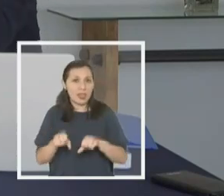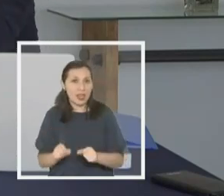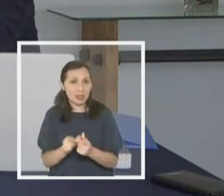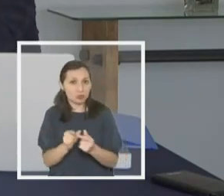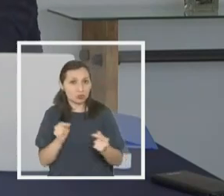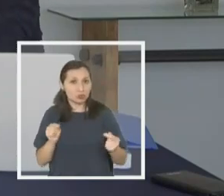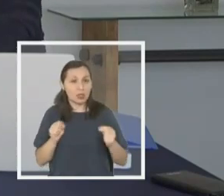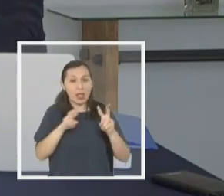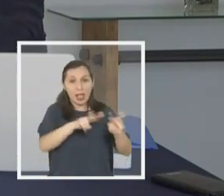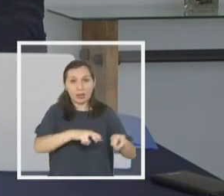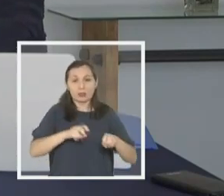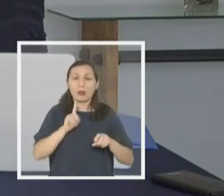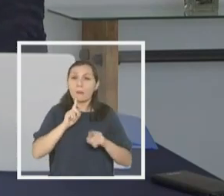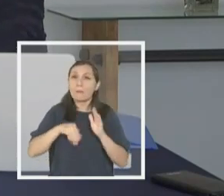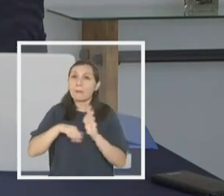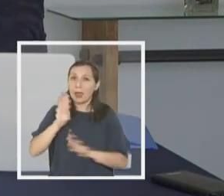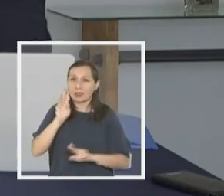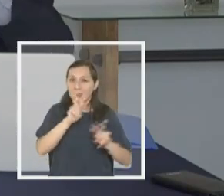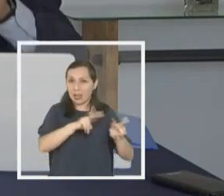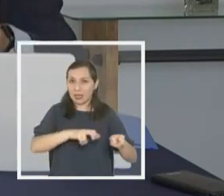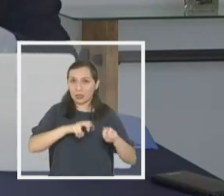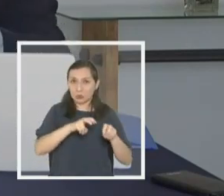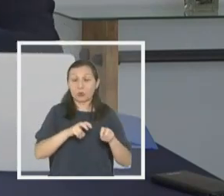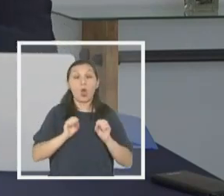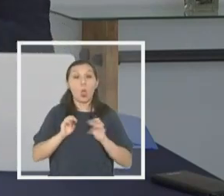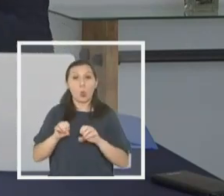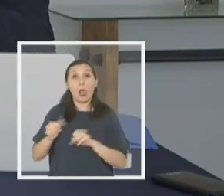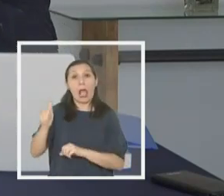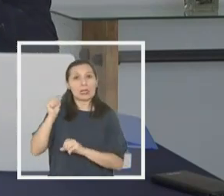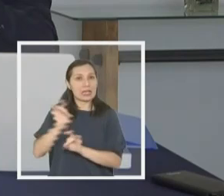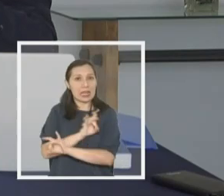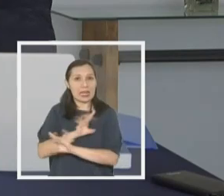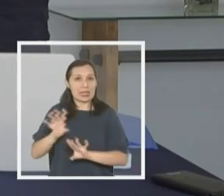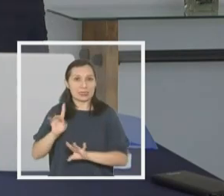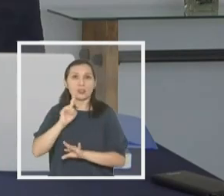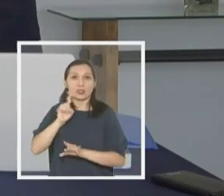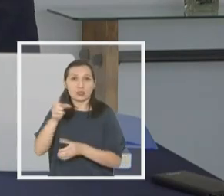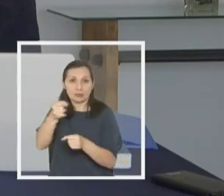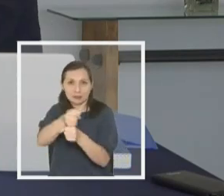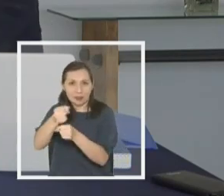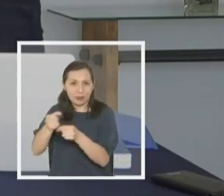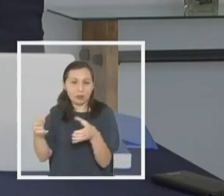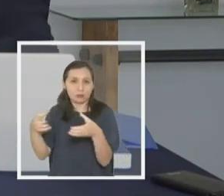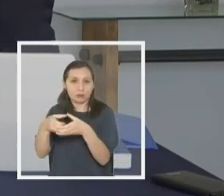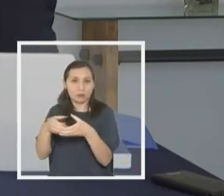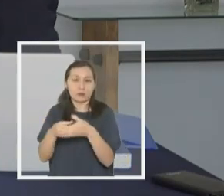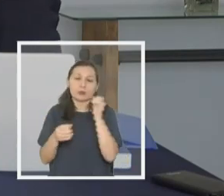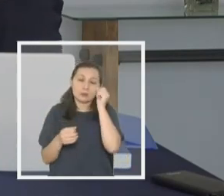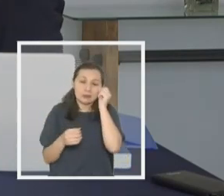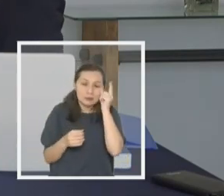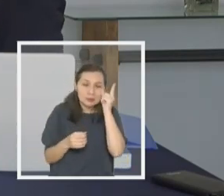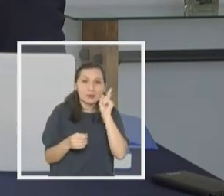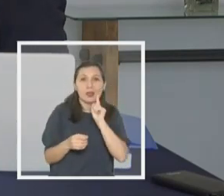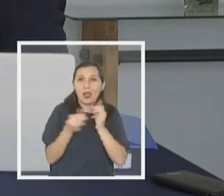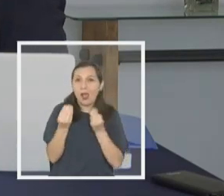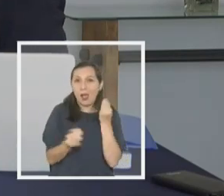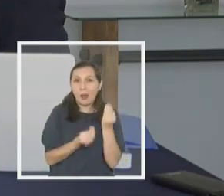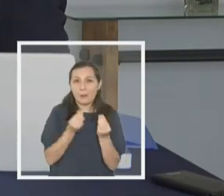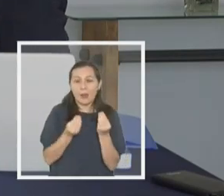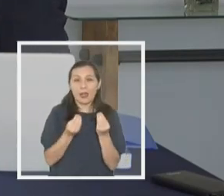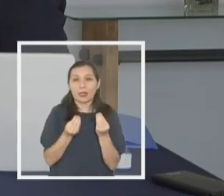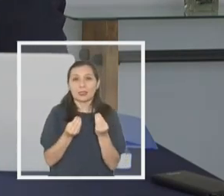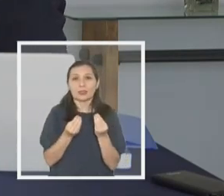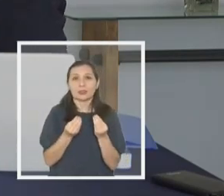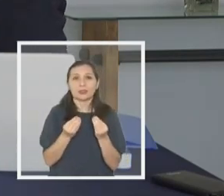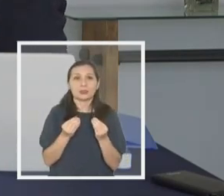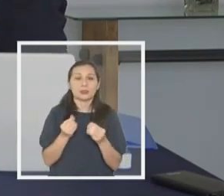agricultura. La que más tiene es agricultura. Sí. Educación ayer se completó, además con una subrogancia, entendiendo claramente lo que pasa